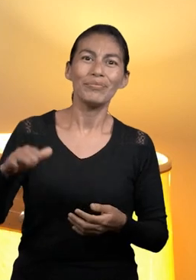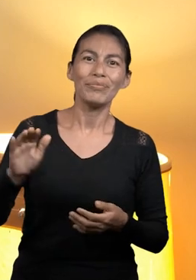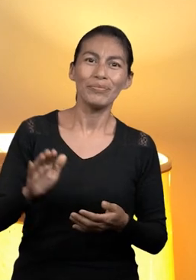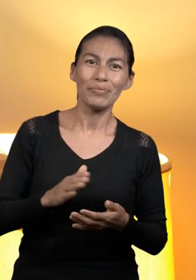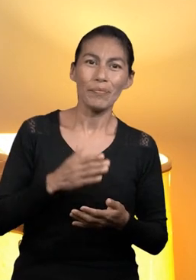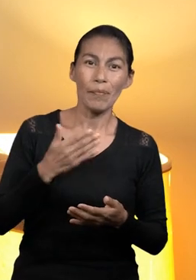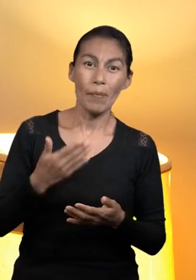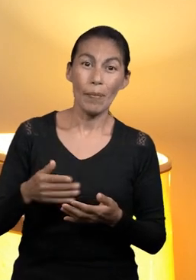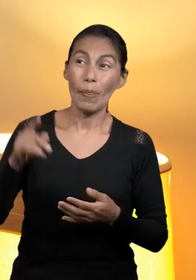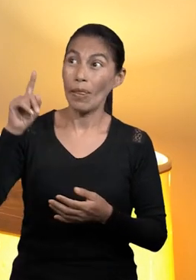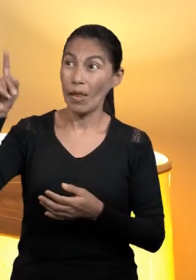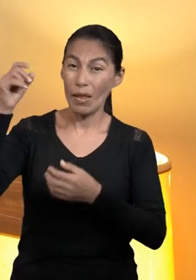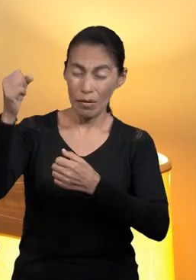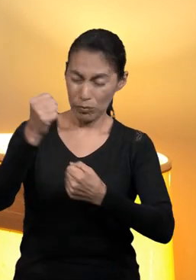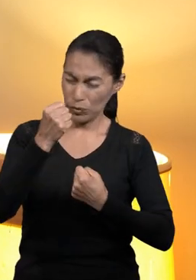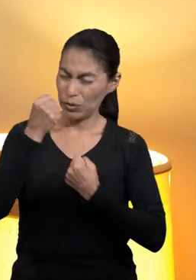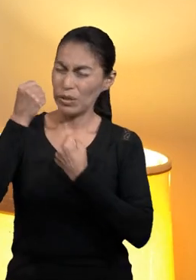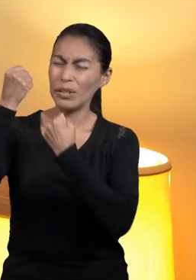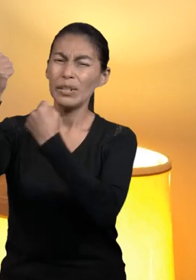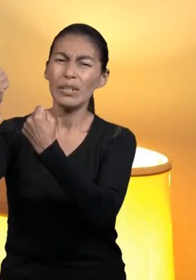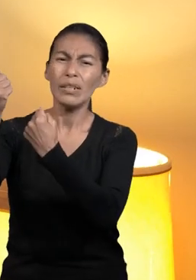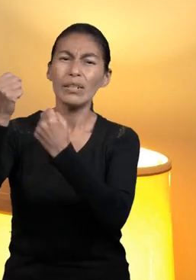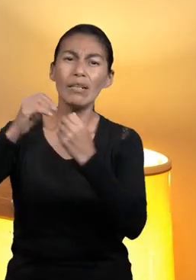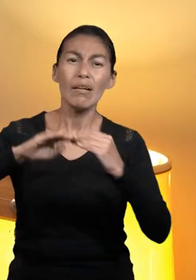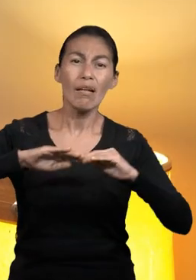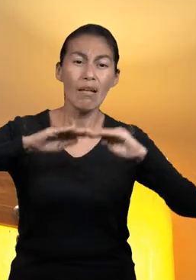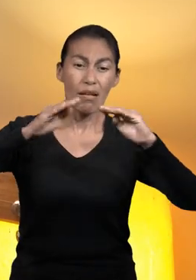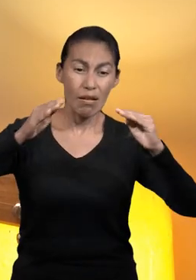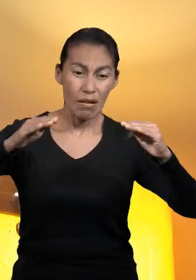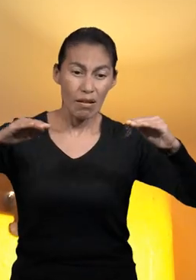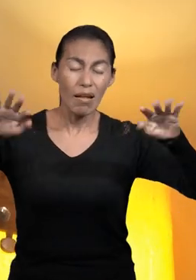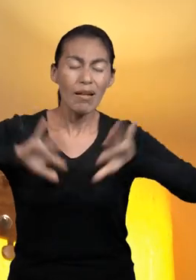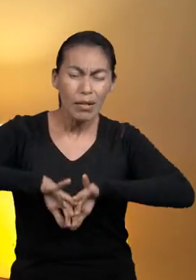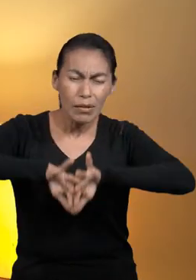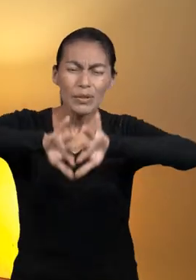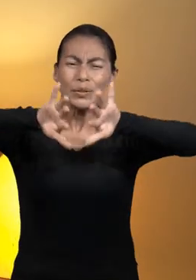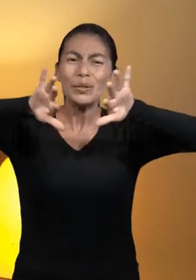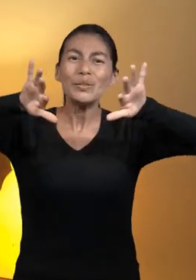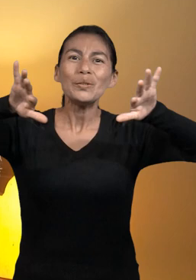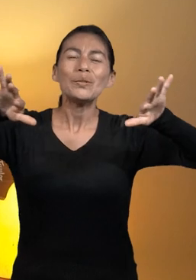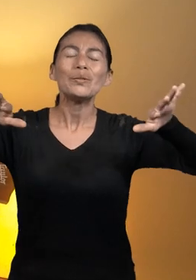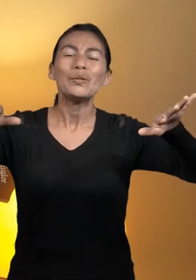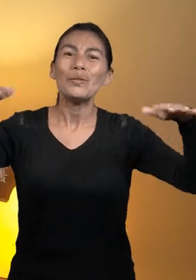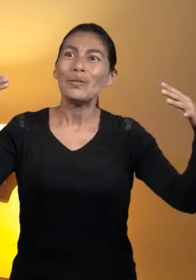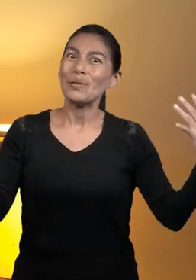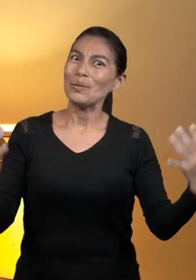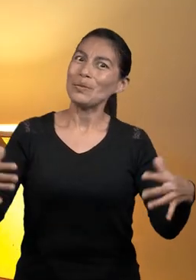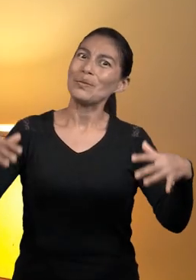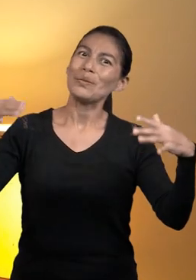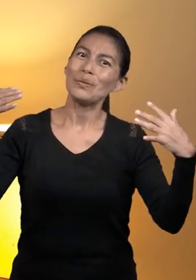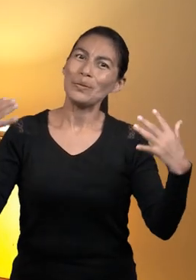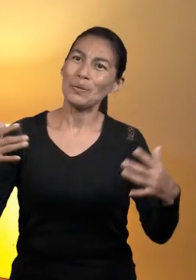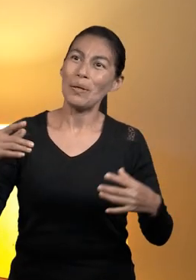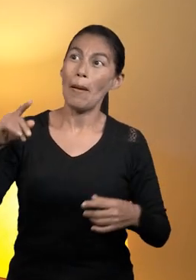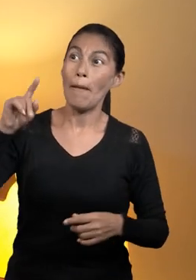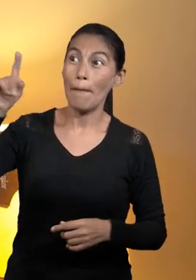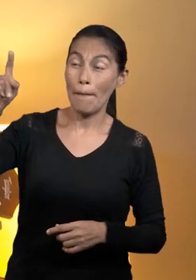Con su poder abrió el mar,